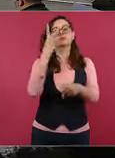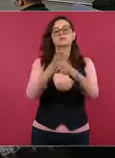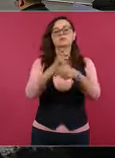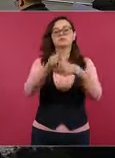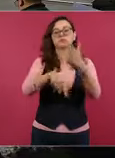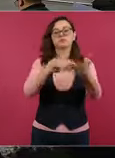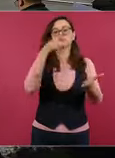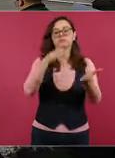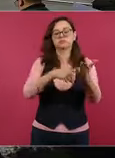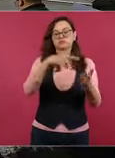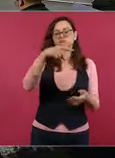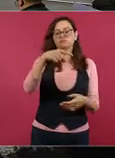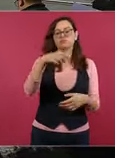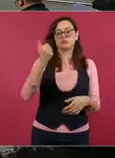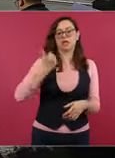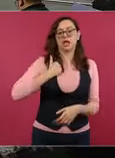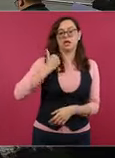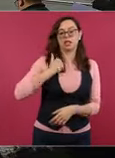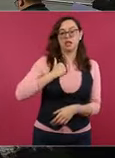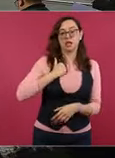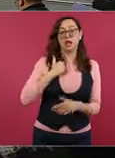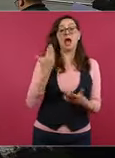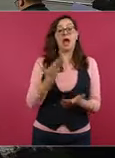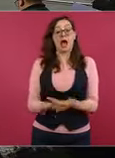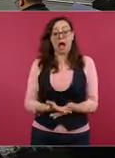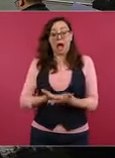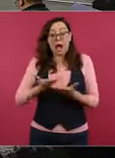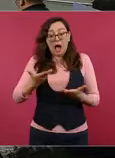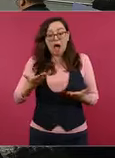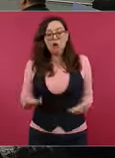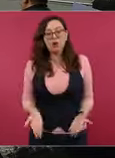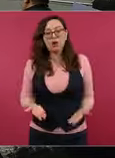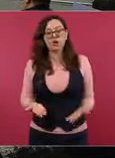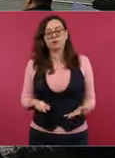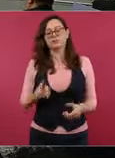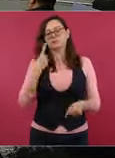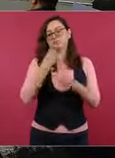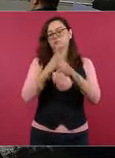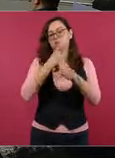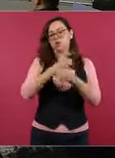Pero nosotros tenemos que cuidar